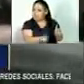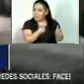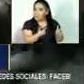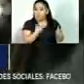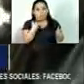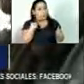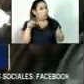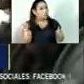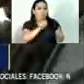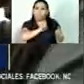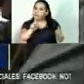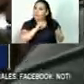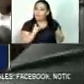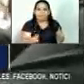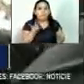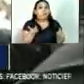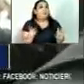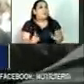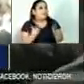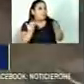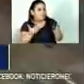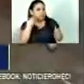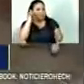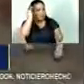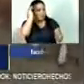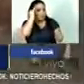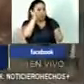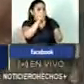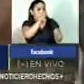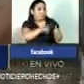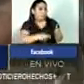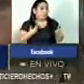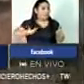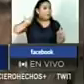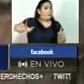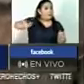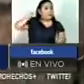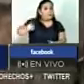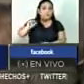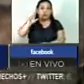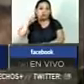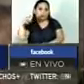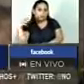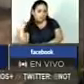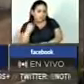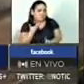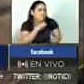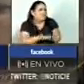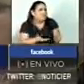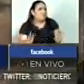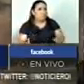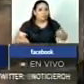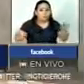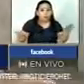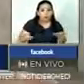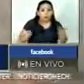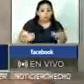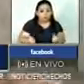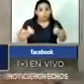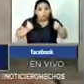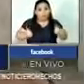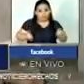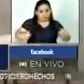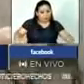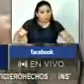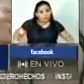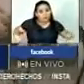es todo lo contrario, al conocer que desde hace 30 años pasa sus días en una silla